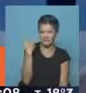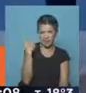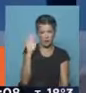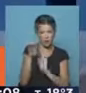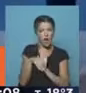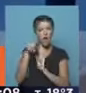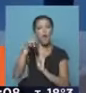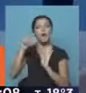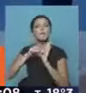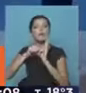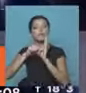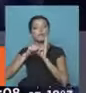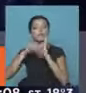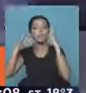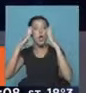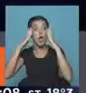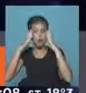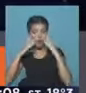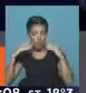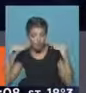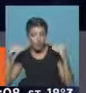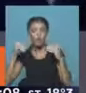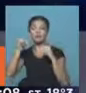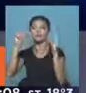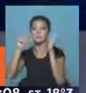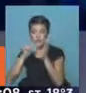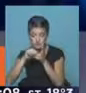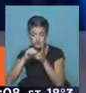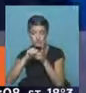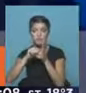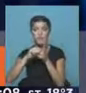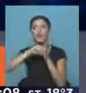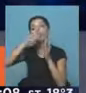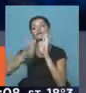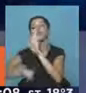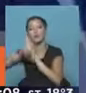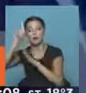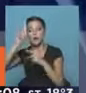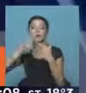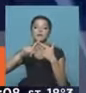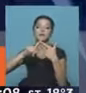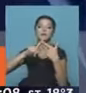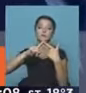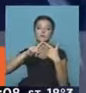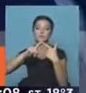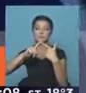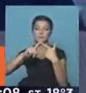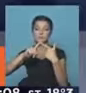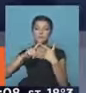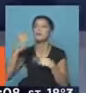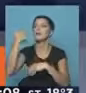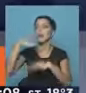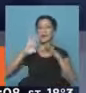en Holanda, que es el país probablemente de Europa junto con los países nórdicos, el de mayor tradición